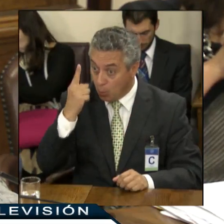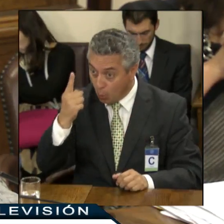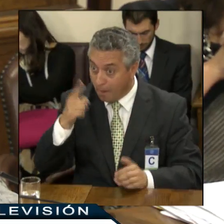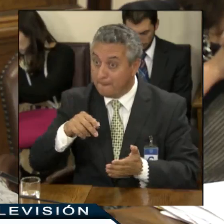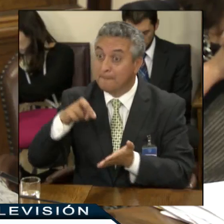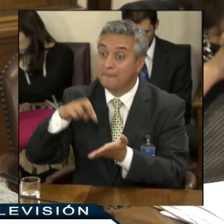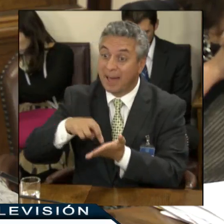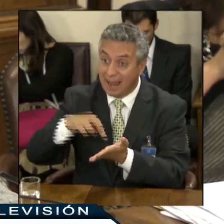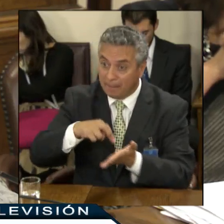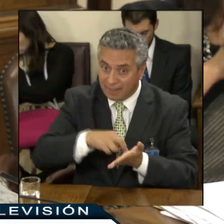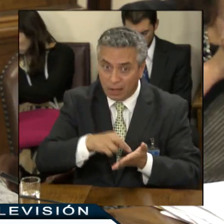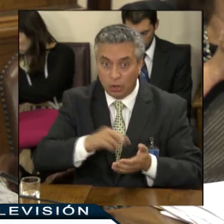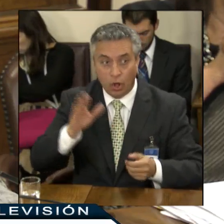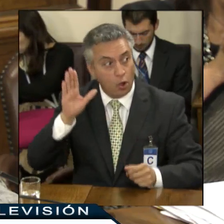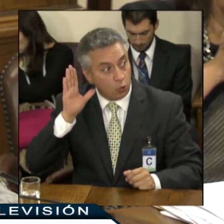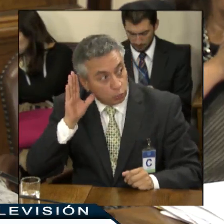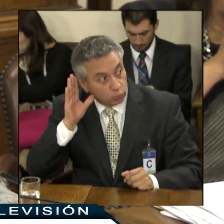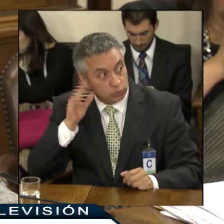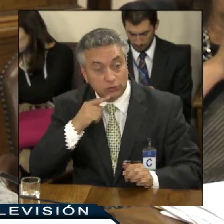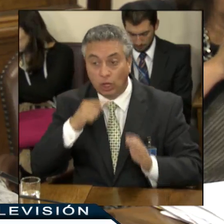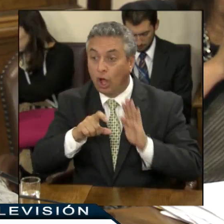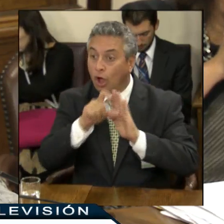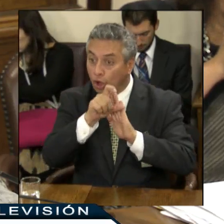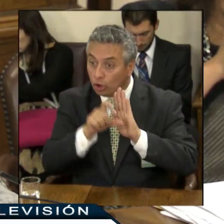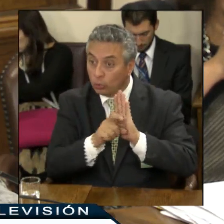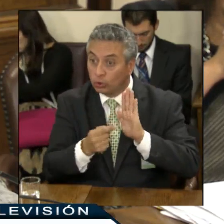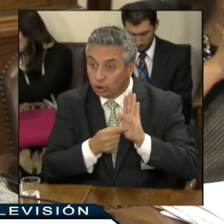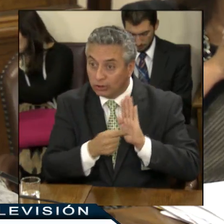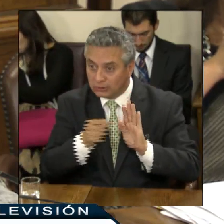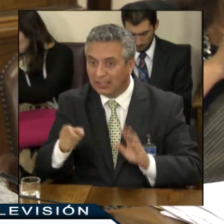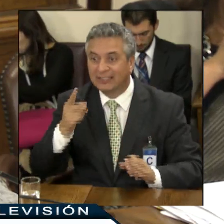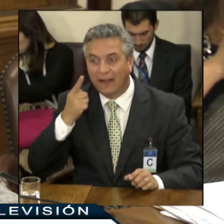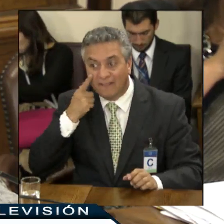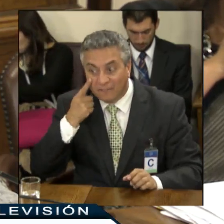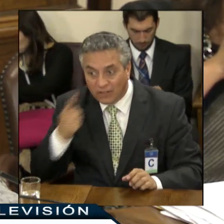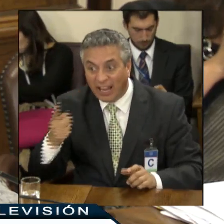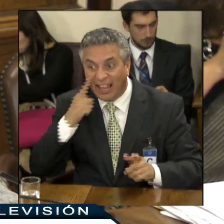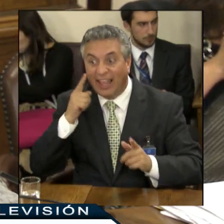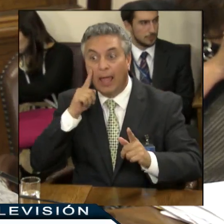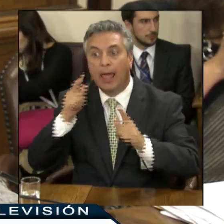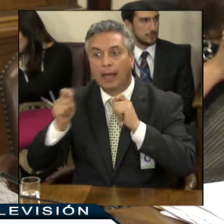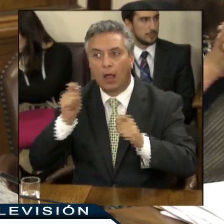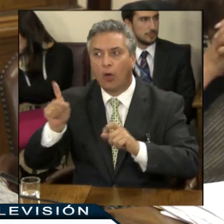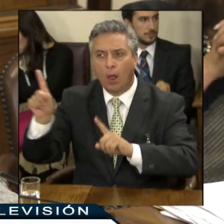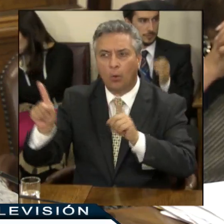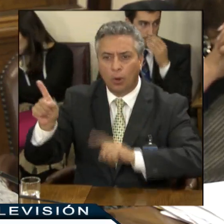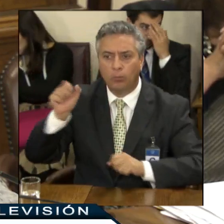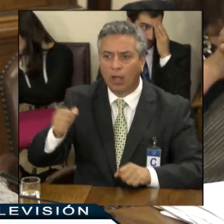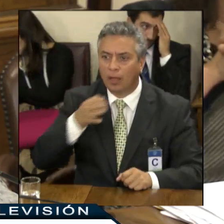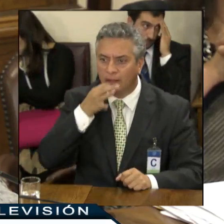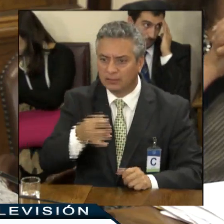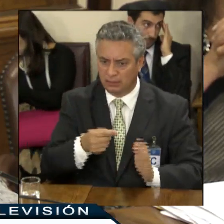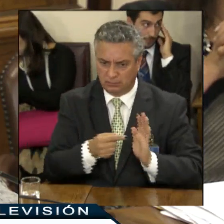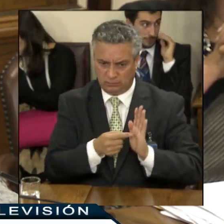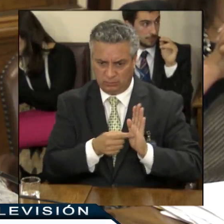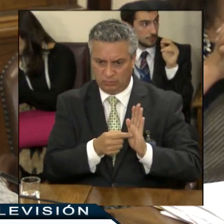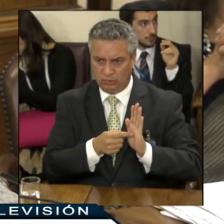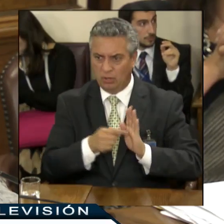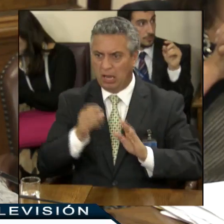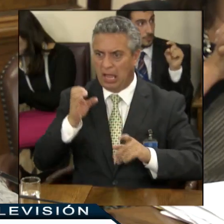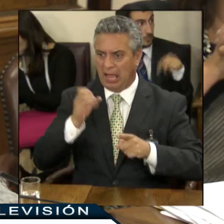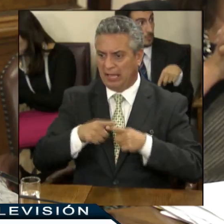escucha argumento yce reserva de constitucionalidad es porque ve el riesgo que alguien puede decir pero esto tiene un carácter